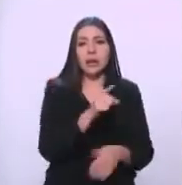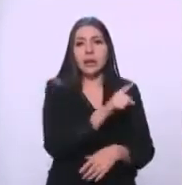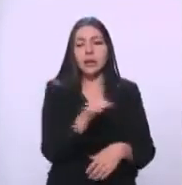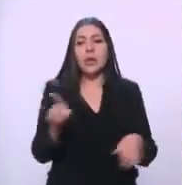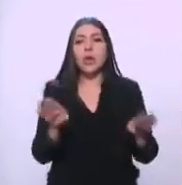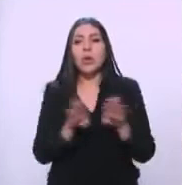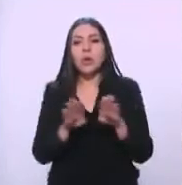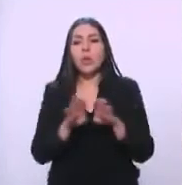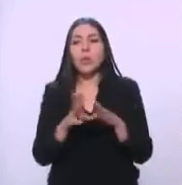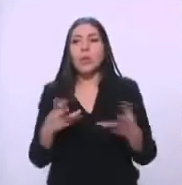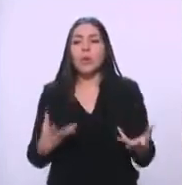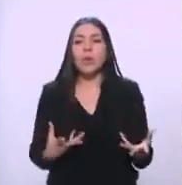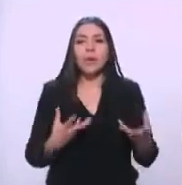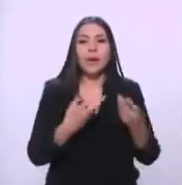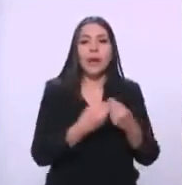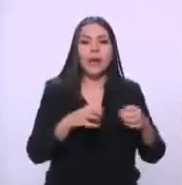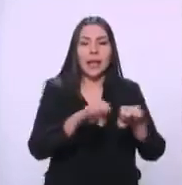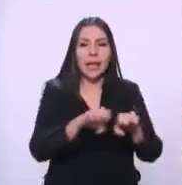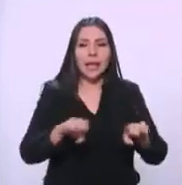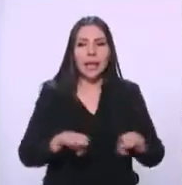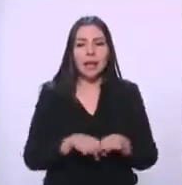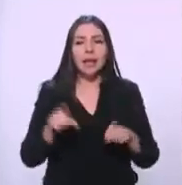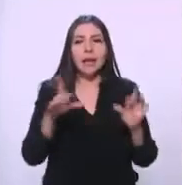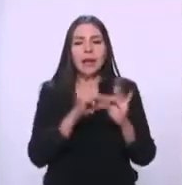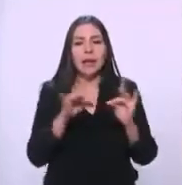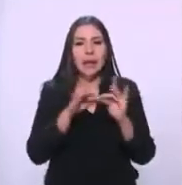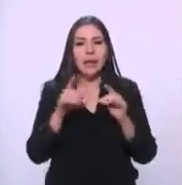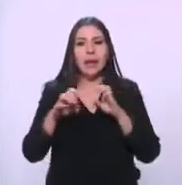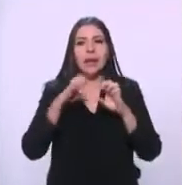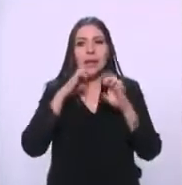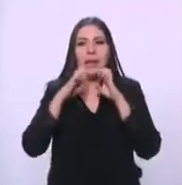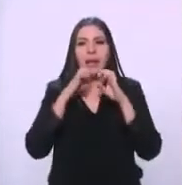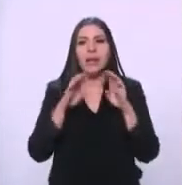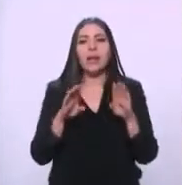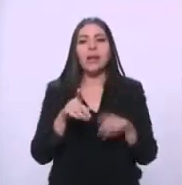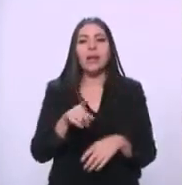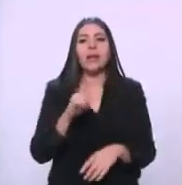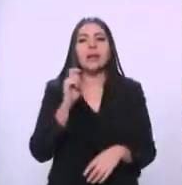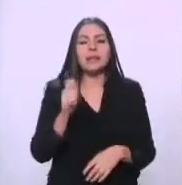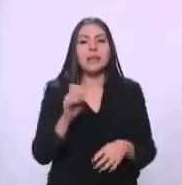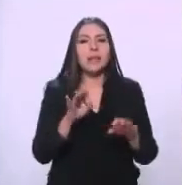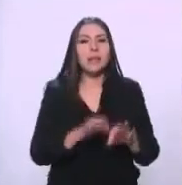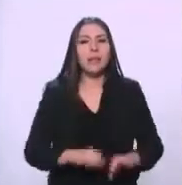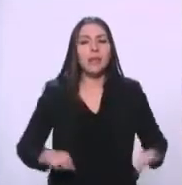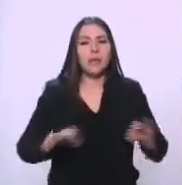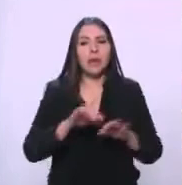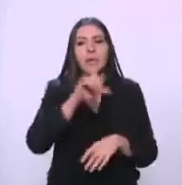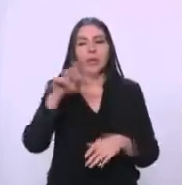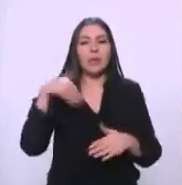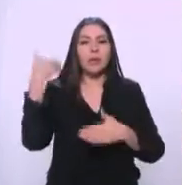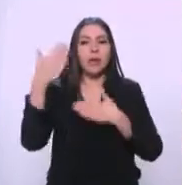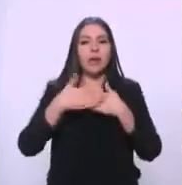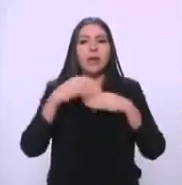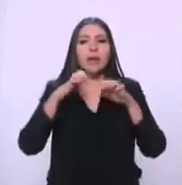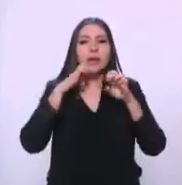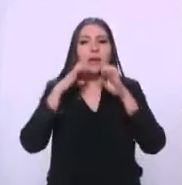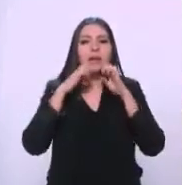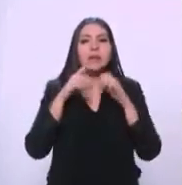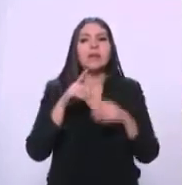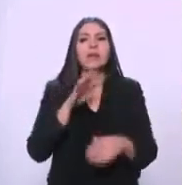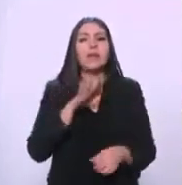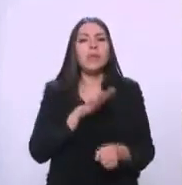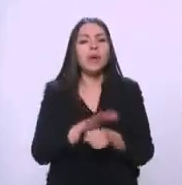entran al equipo de Kumamoto, y ella lo cuenta en la entrevista, como además la importancia, que espero que lo hablemos en la próxima entrevista, la